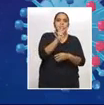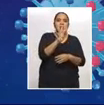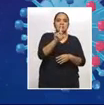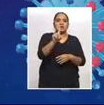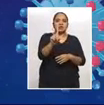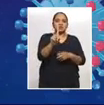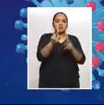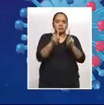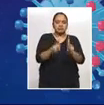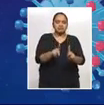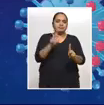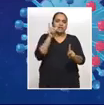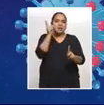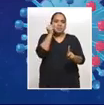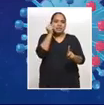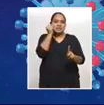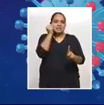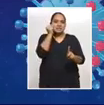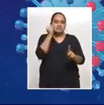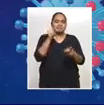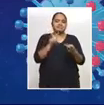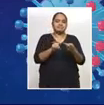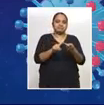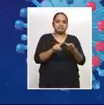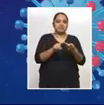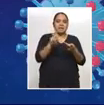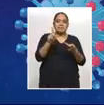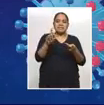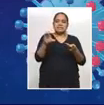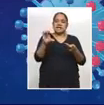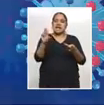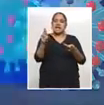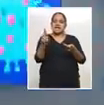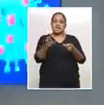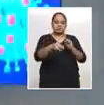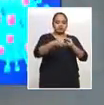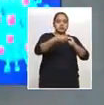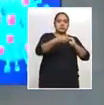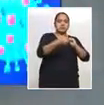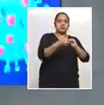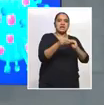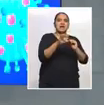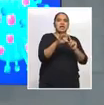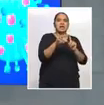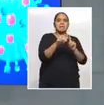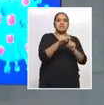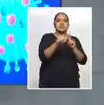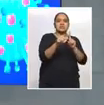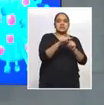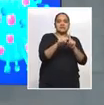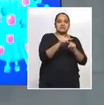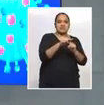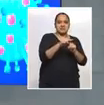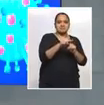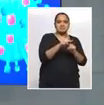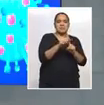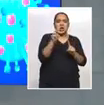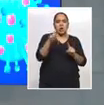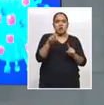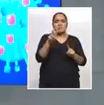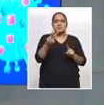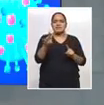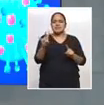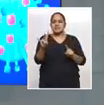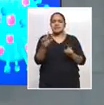pruebas positivas de las 151 realizadas hoy, 27 de abril. ¿Y cómo está la